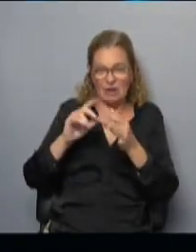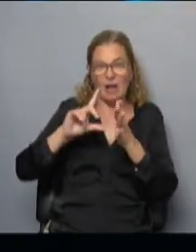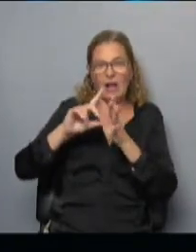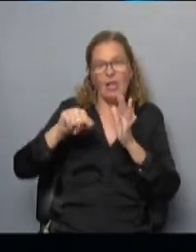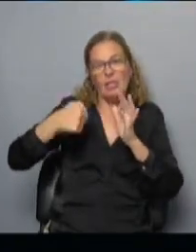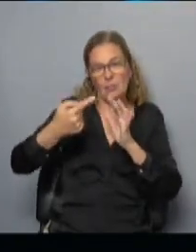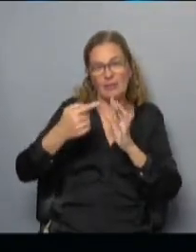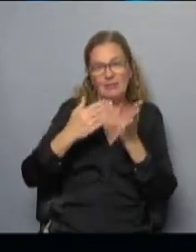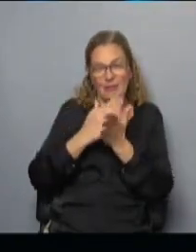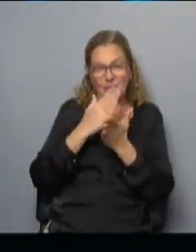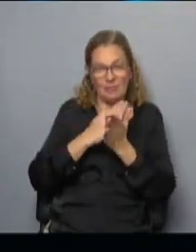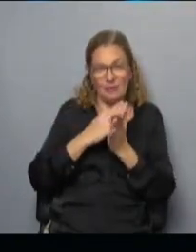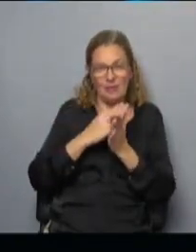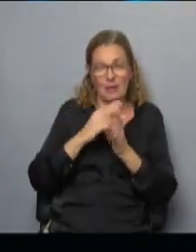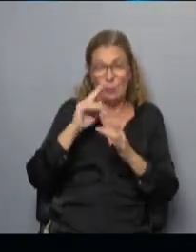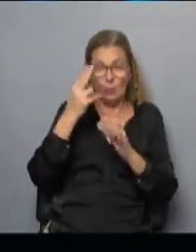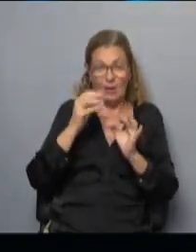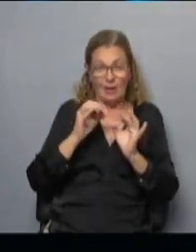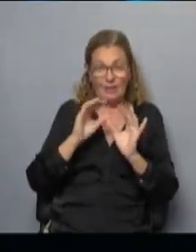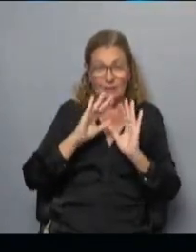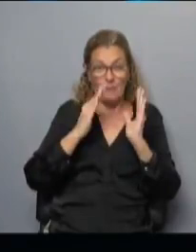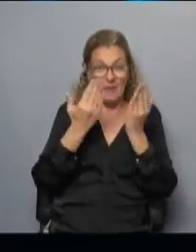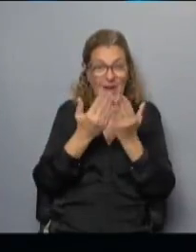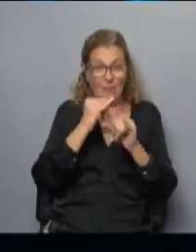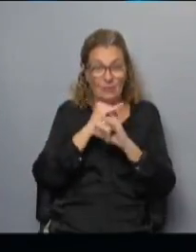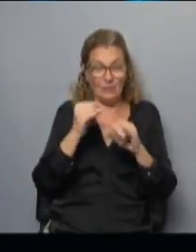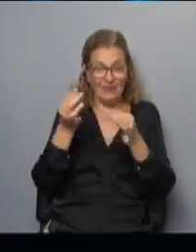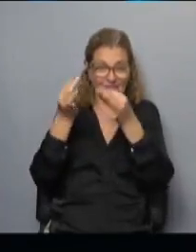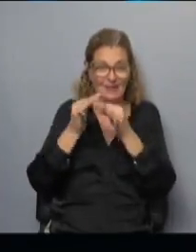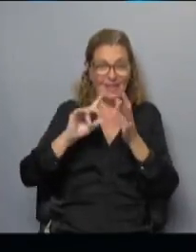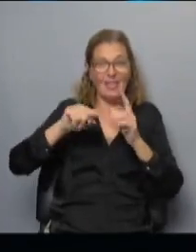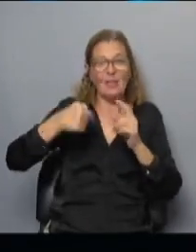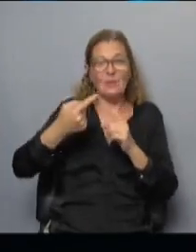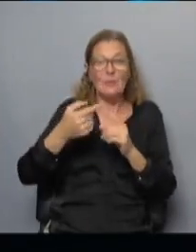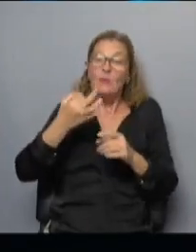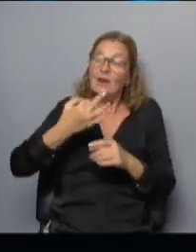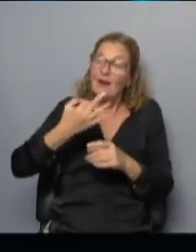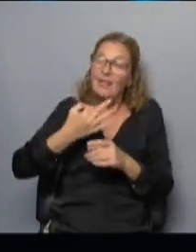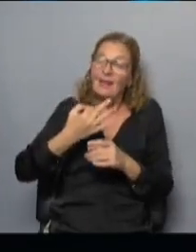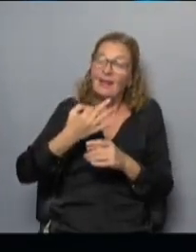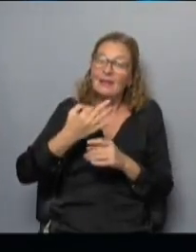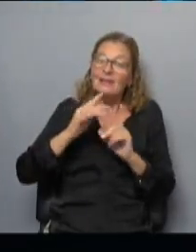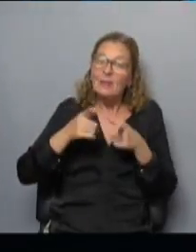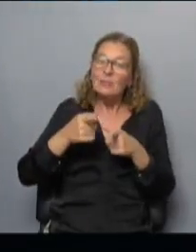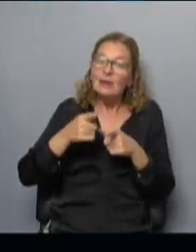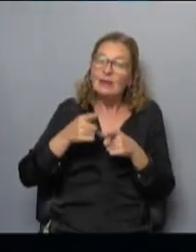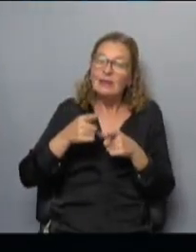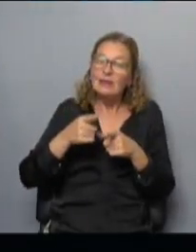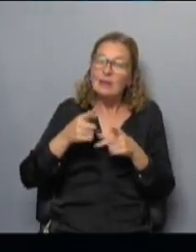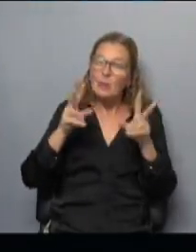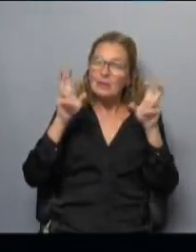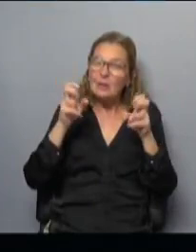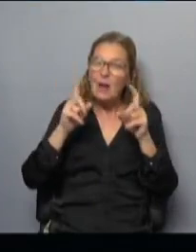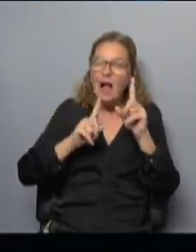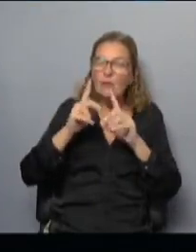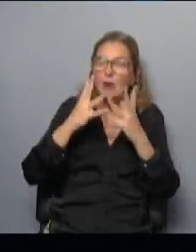cierto en uruguay si termina el mundo va a llegar después es fantástico pero en realidad y también terminamos ninguneado el tema de